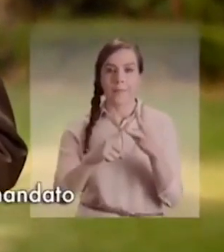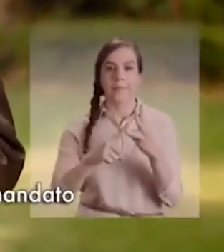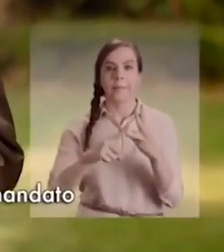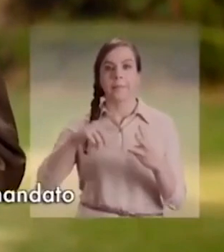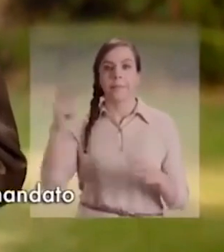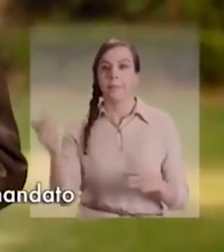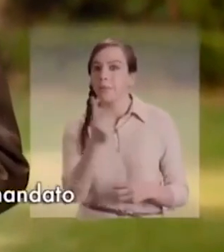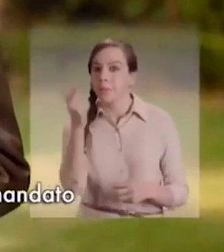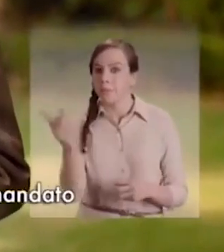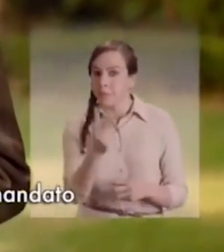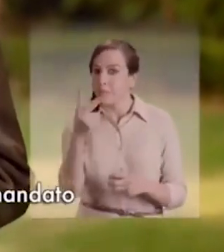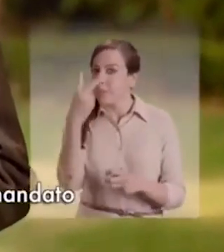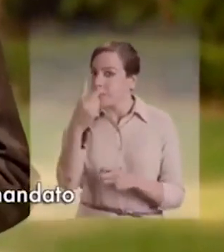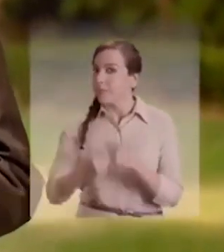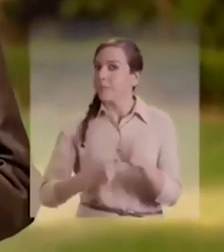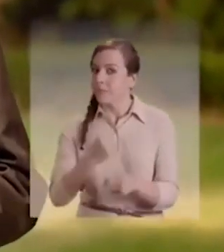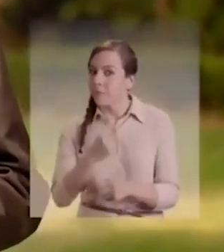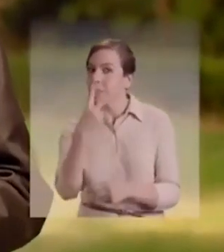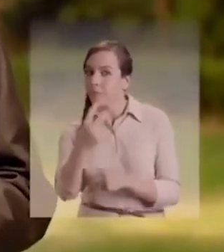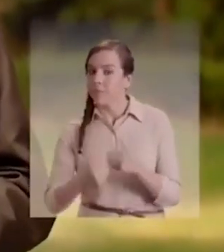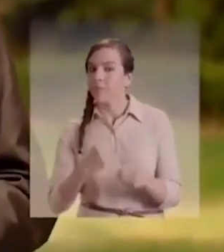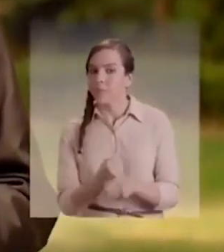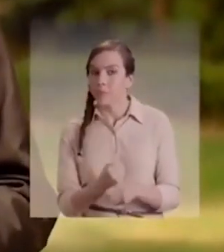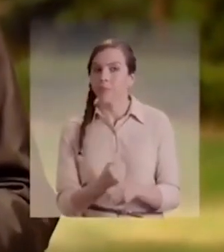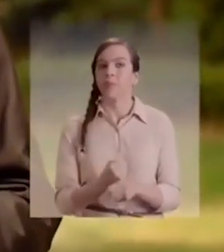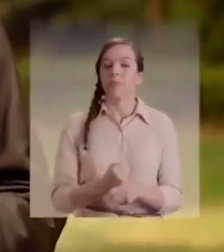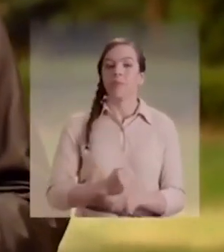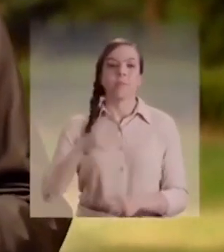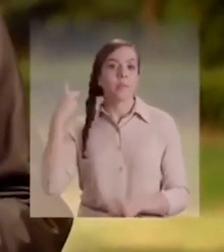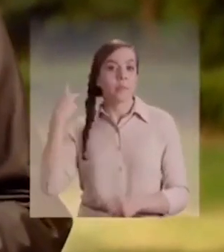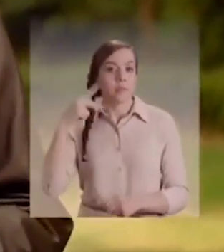someter a la revocación del mandato. Cada 2 años va a